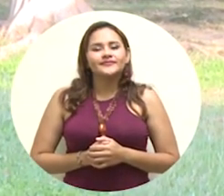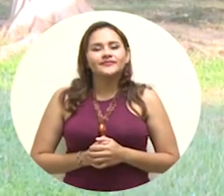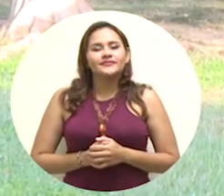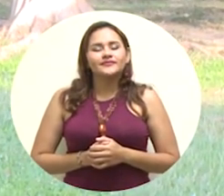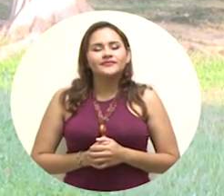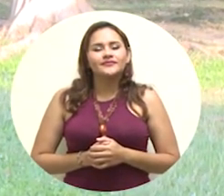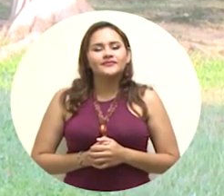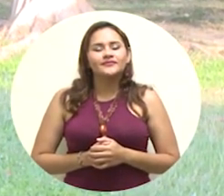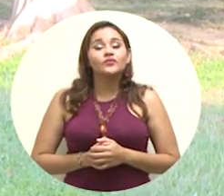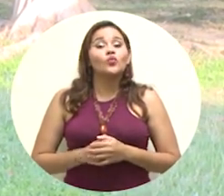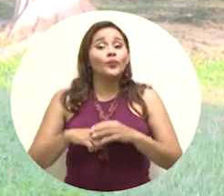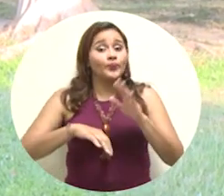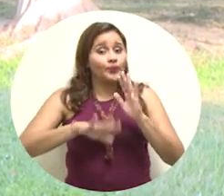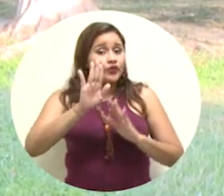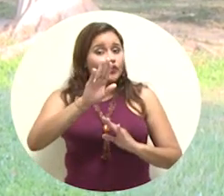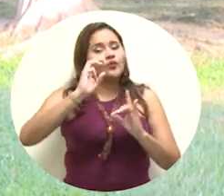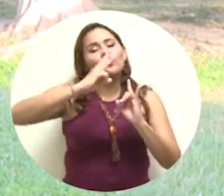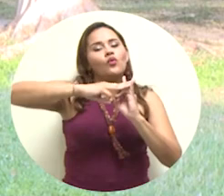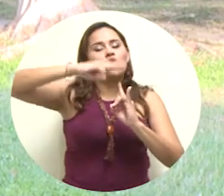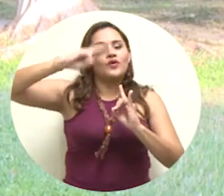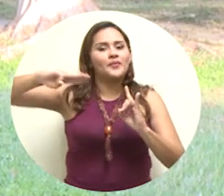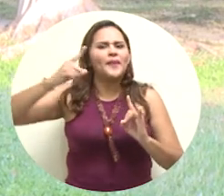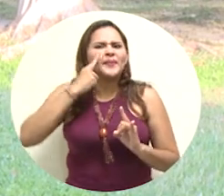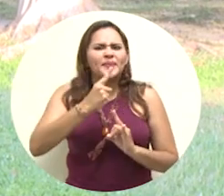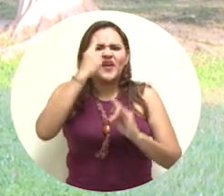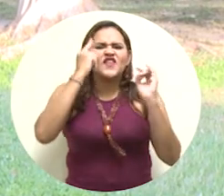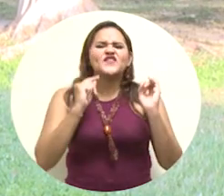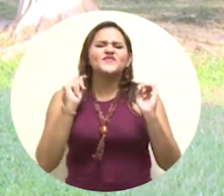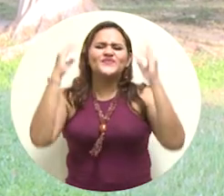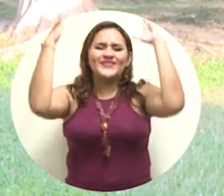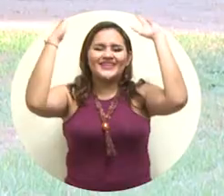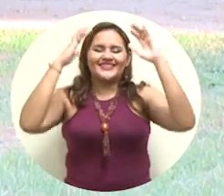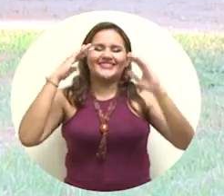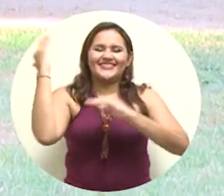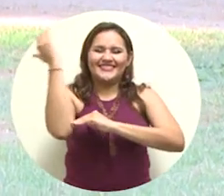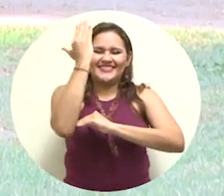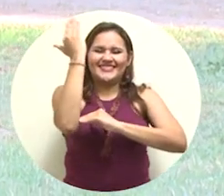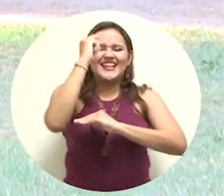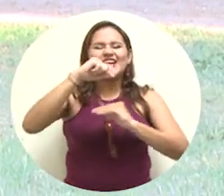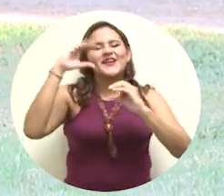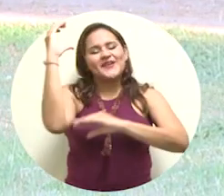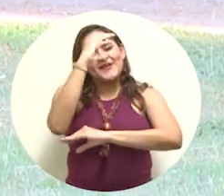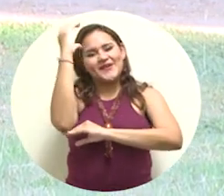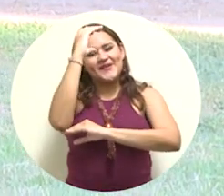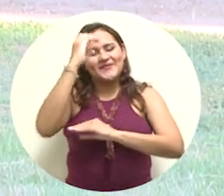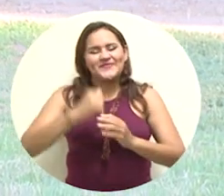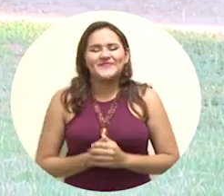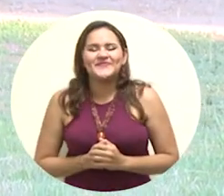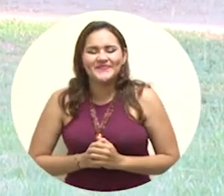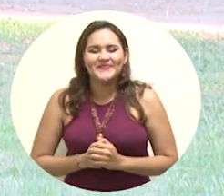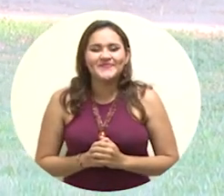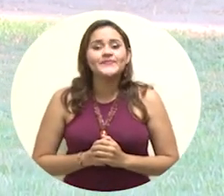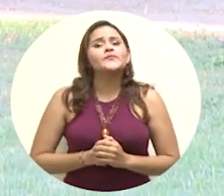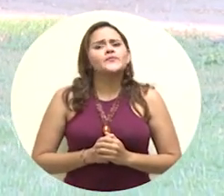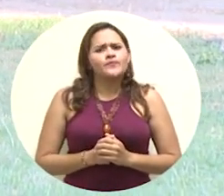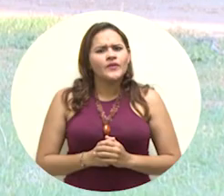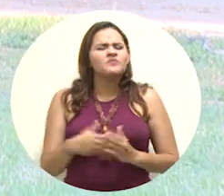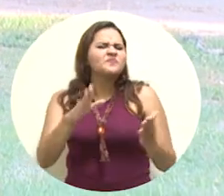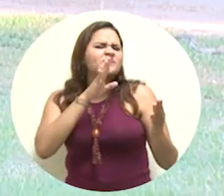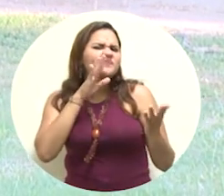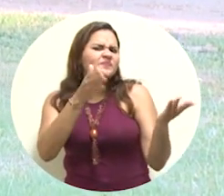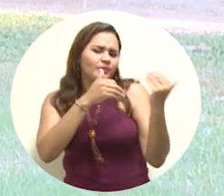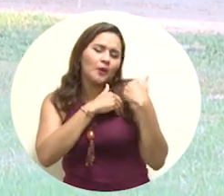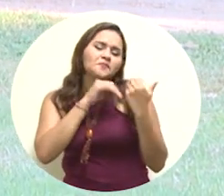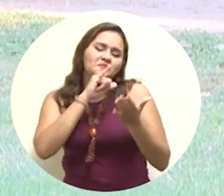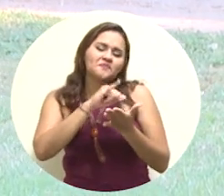Unimagdalena realizó por primera vez la Fiesta del Cine, lo mejor del cine colombiano. La actividad fue organizada por el Programa de Cine y Audiovisuales